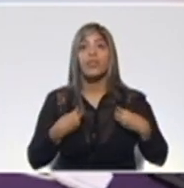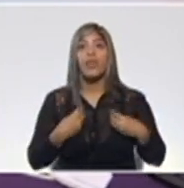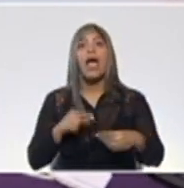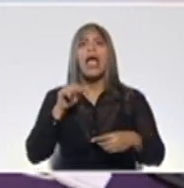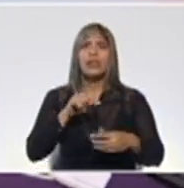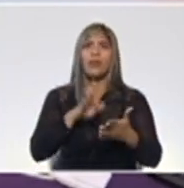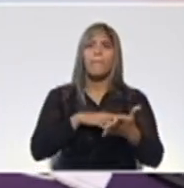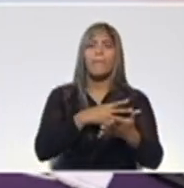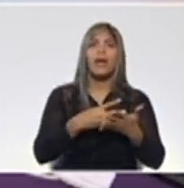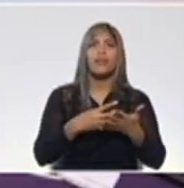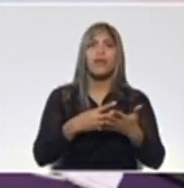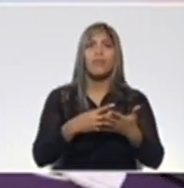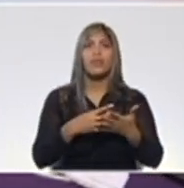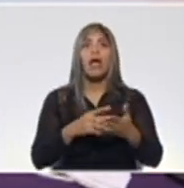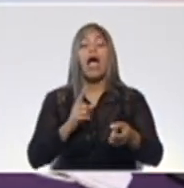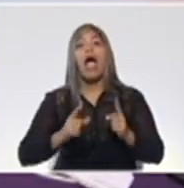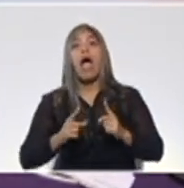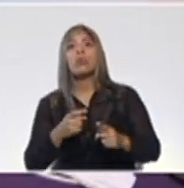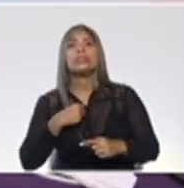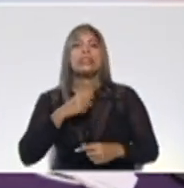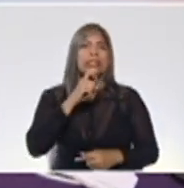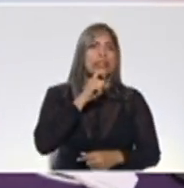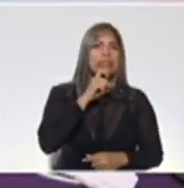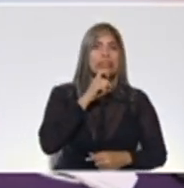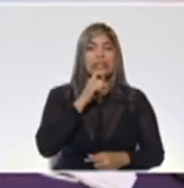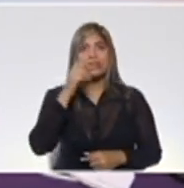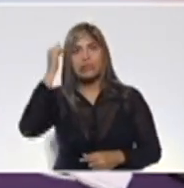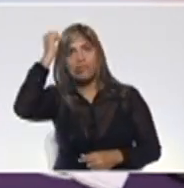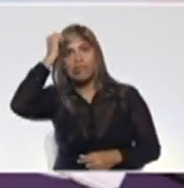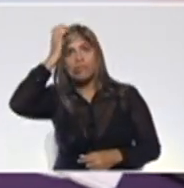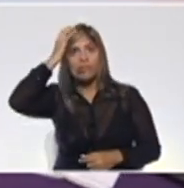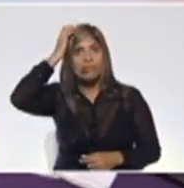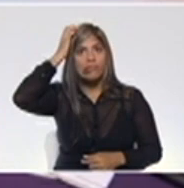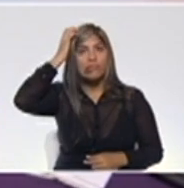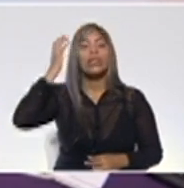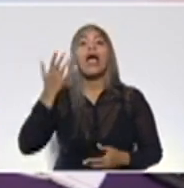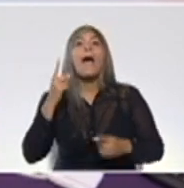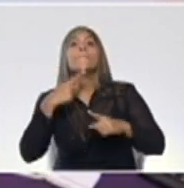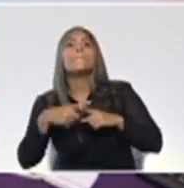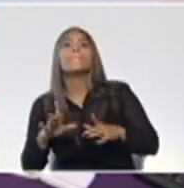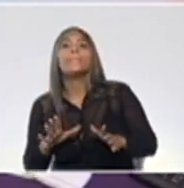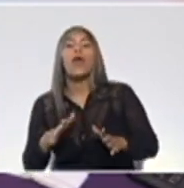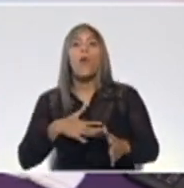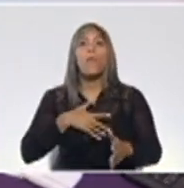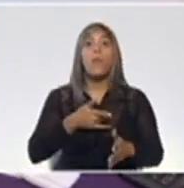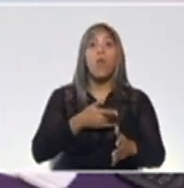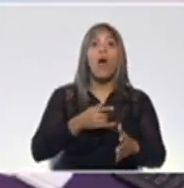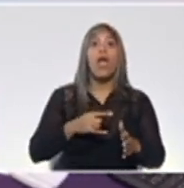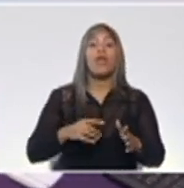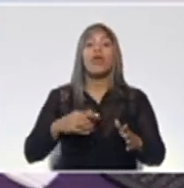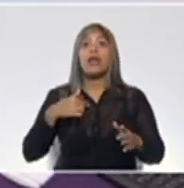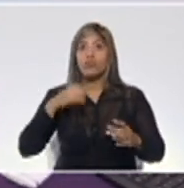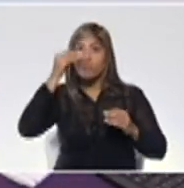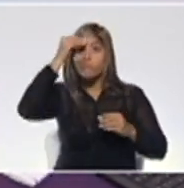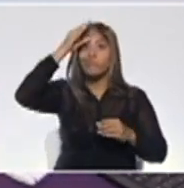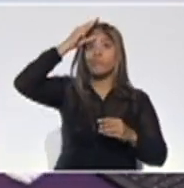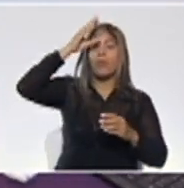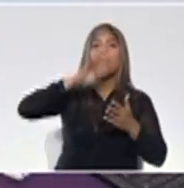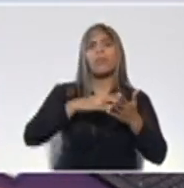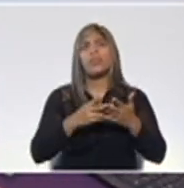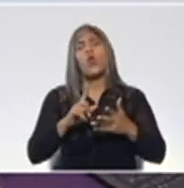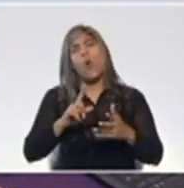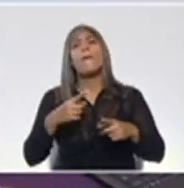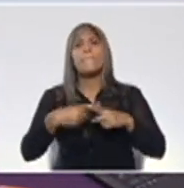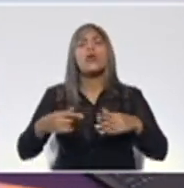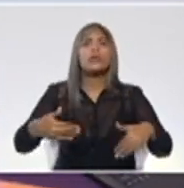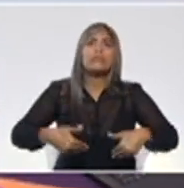esa matemática que en algunos momentos se nos complica un poco a aquellos que nuestra potencialidad no está en la matemática, sin embargo hacemos